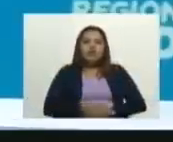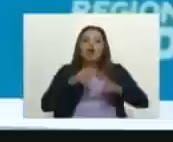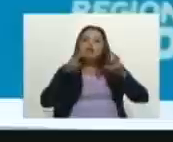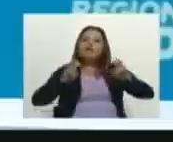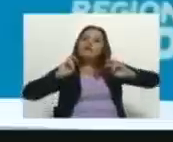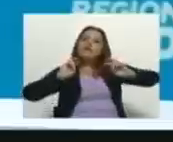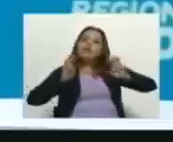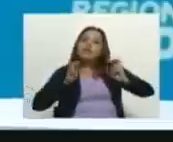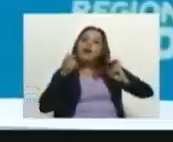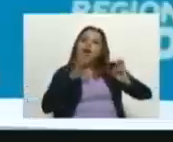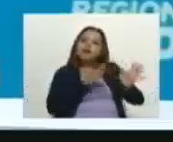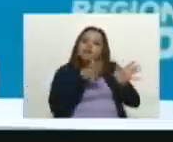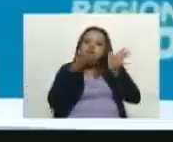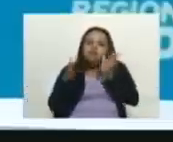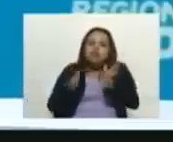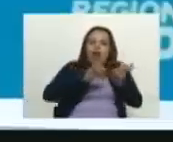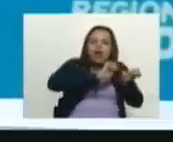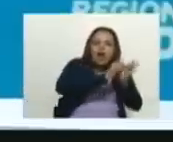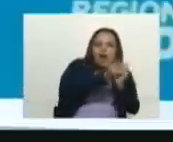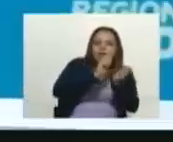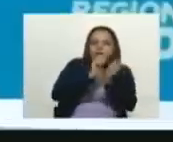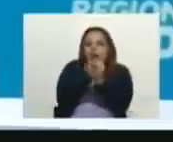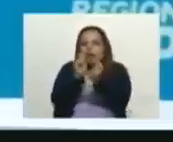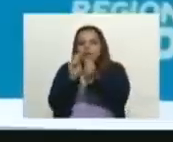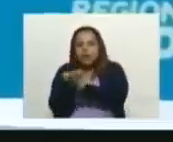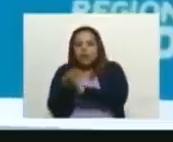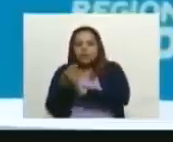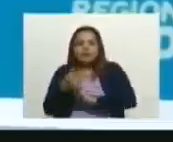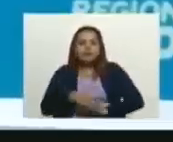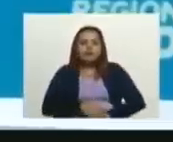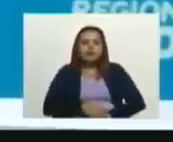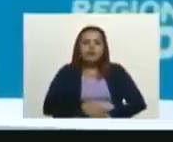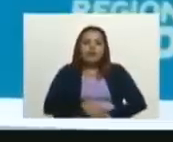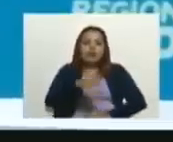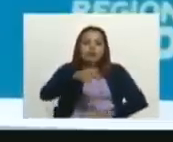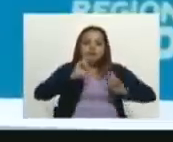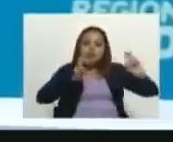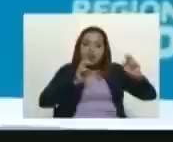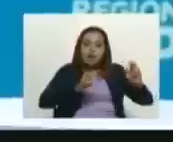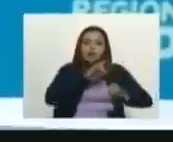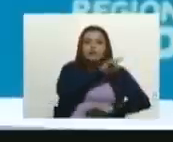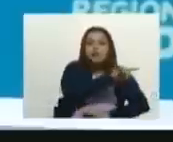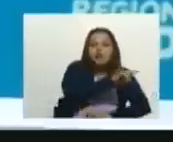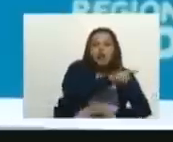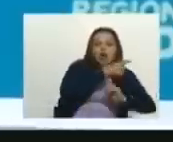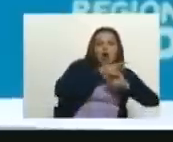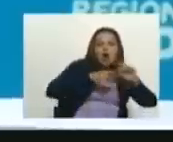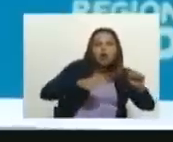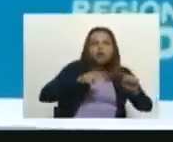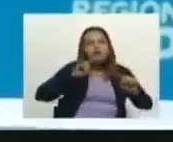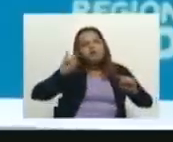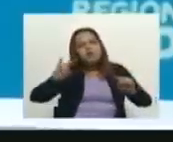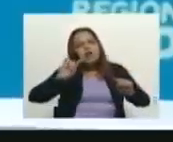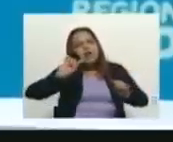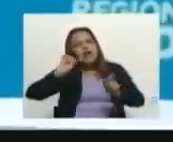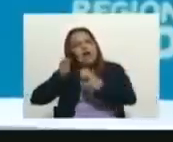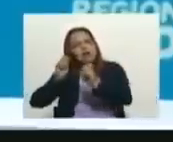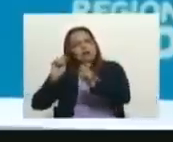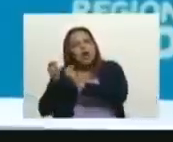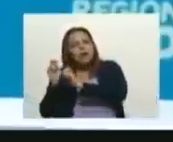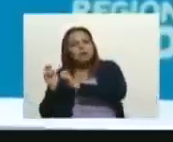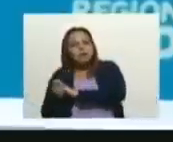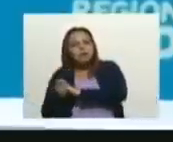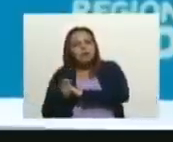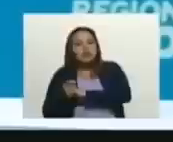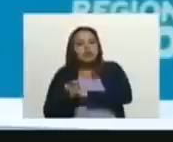se van rotando, ¿no? Unos segmentos un lunes, otros segmentos otro lunes. Y